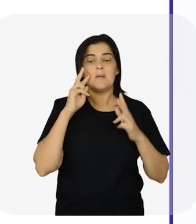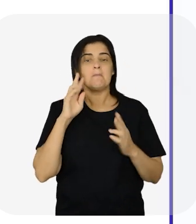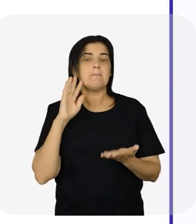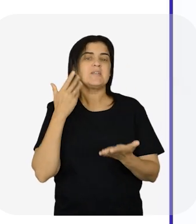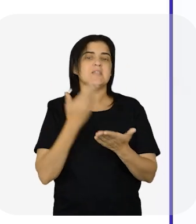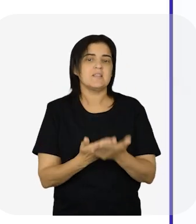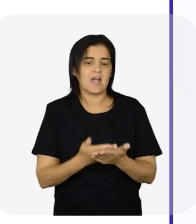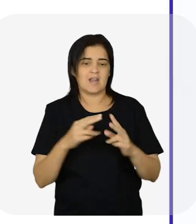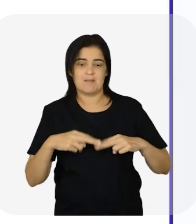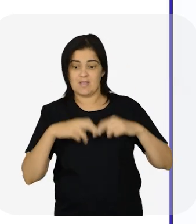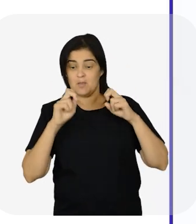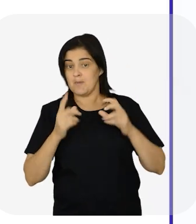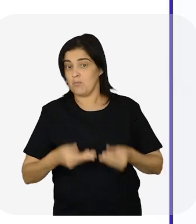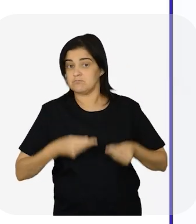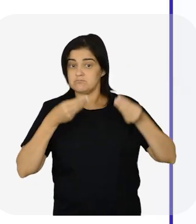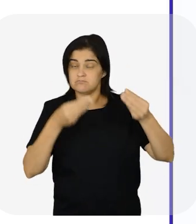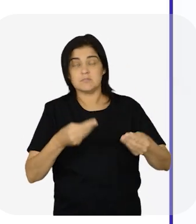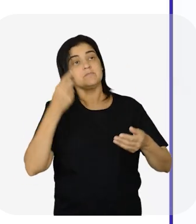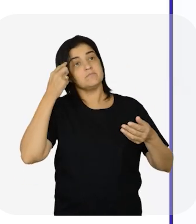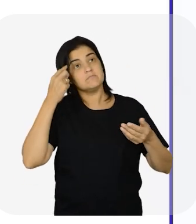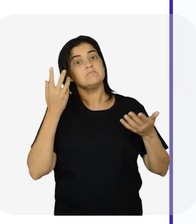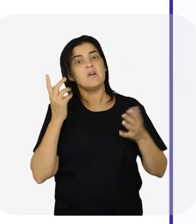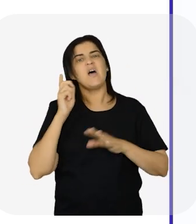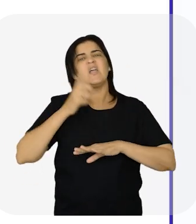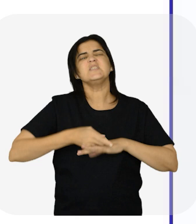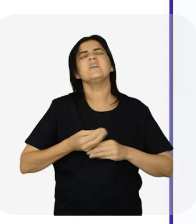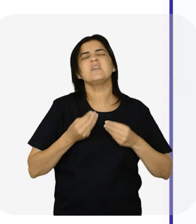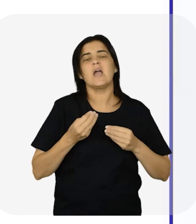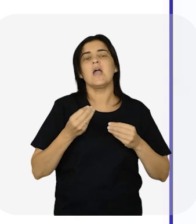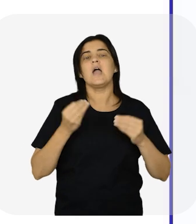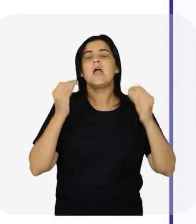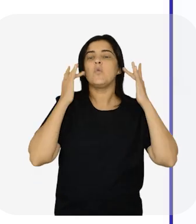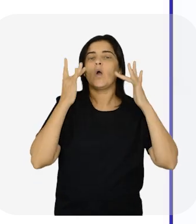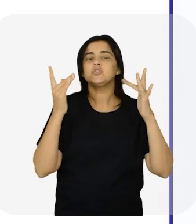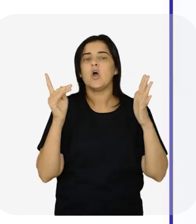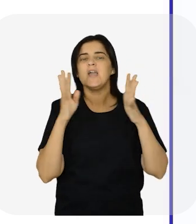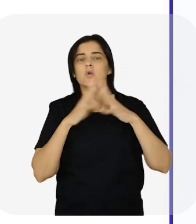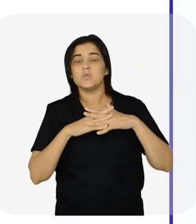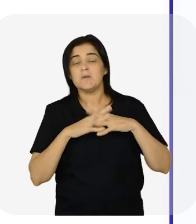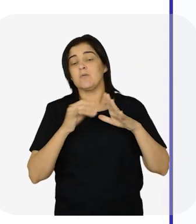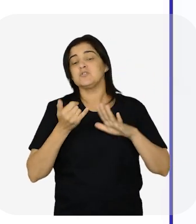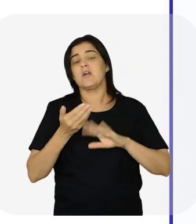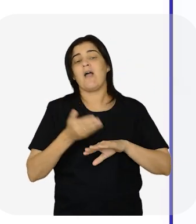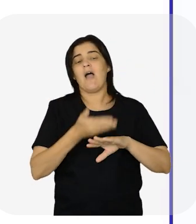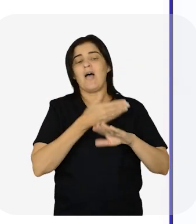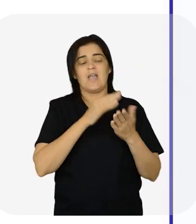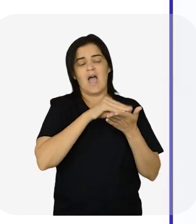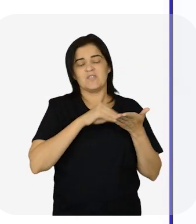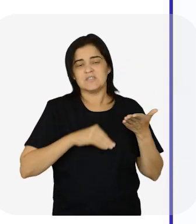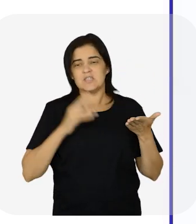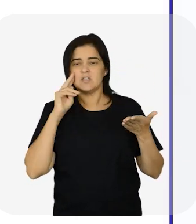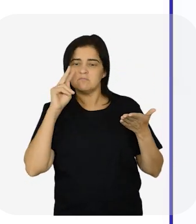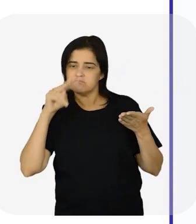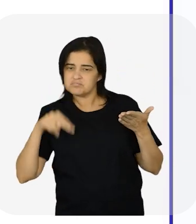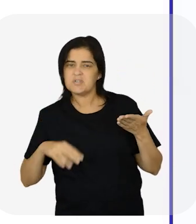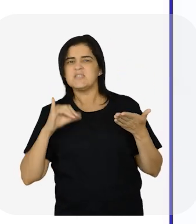investigación que nos decidimos por hacer en educación inclusiva, dado los antecedentes que nosotros fuimos viendo